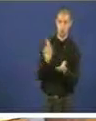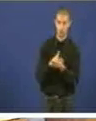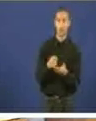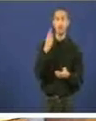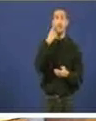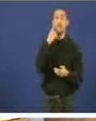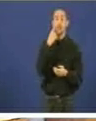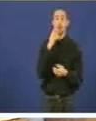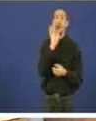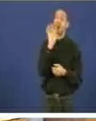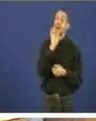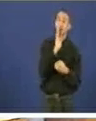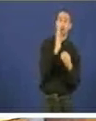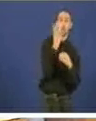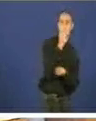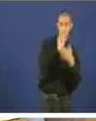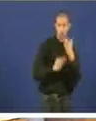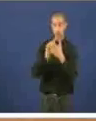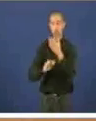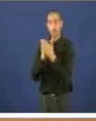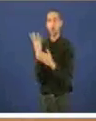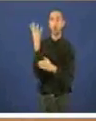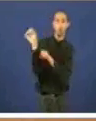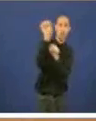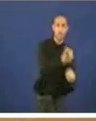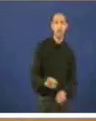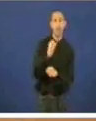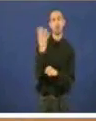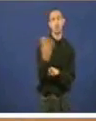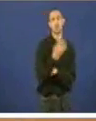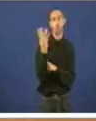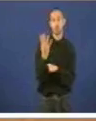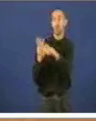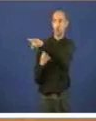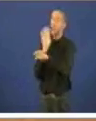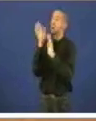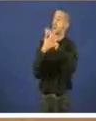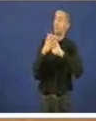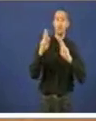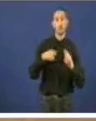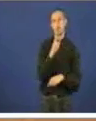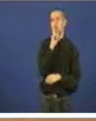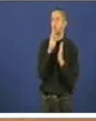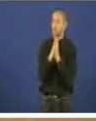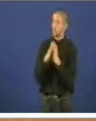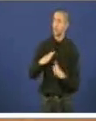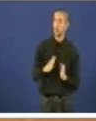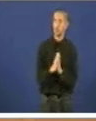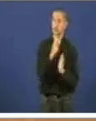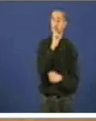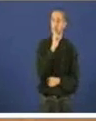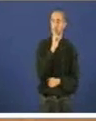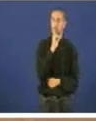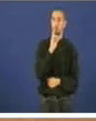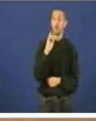dos 4 contratos blindados aos que vostede se refire... Silencio, por favor. Tres